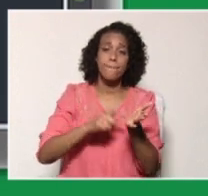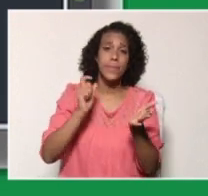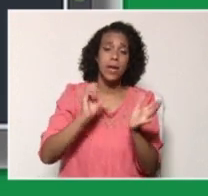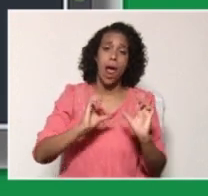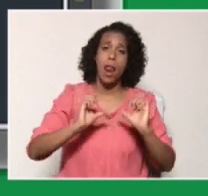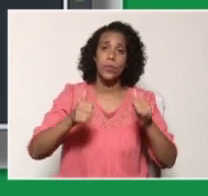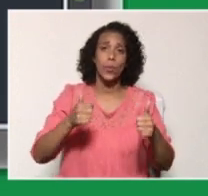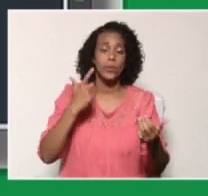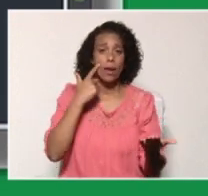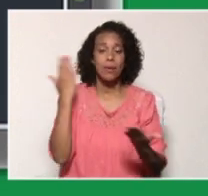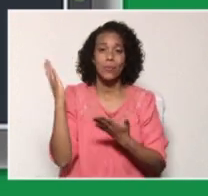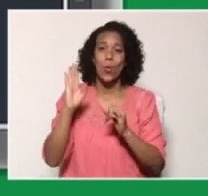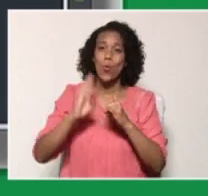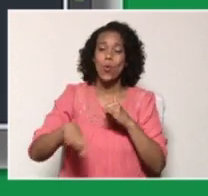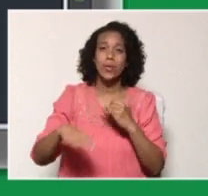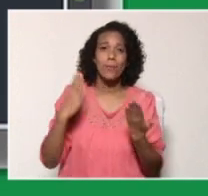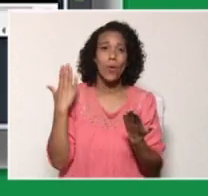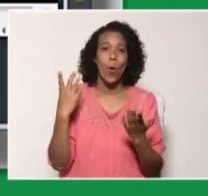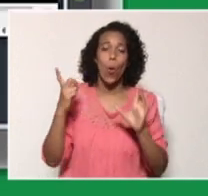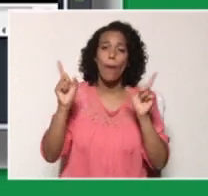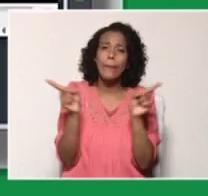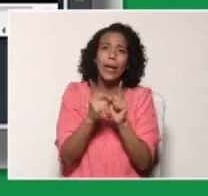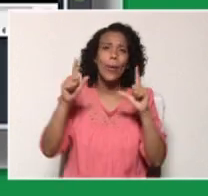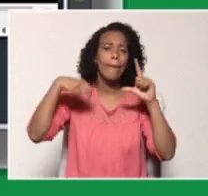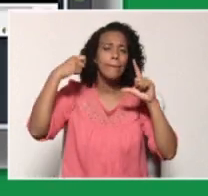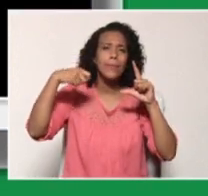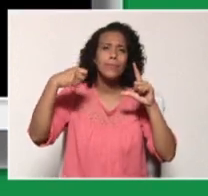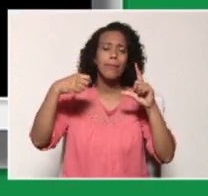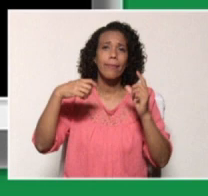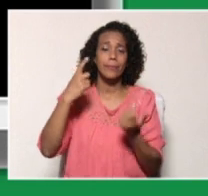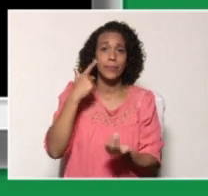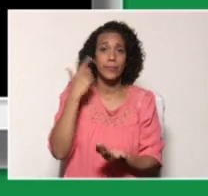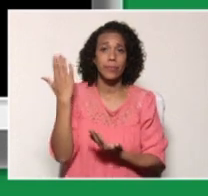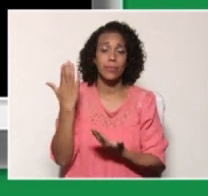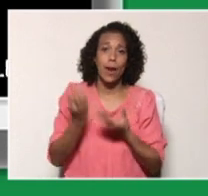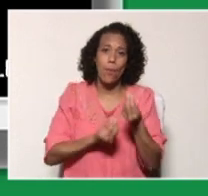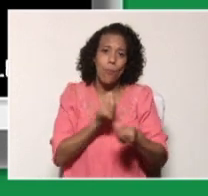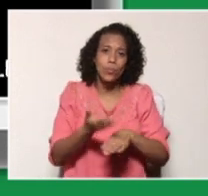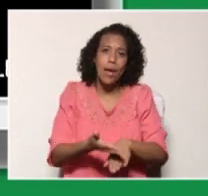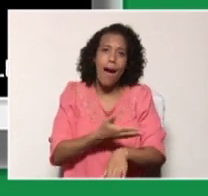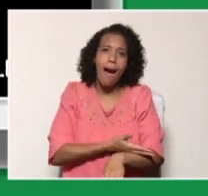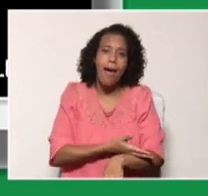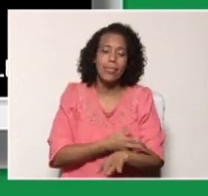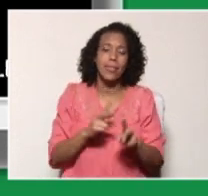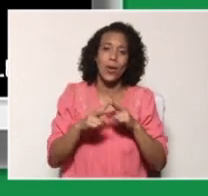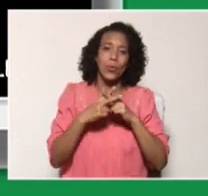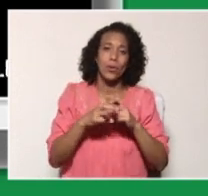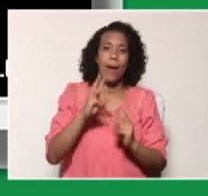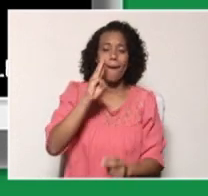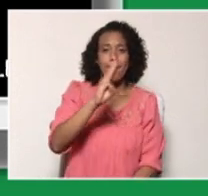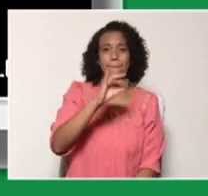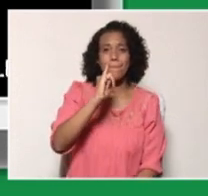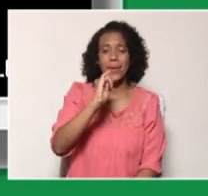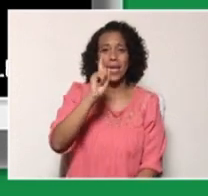y nuestro resultado final es un pequeño video que acabamos de hacer con la herramienta